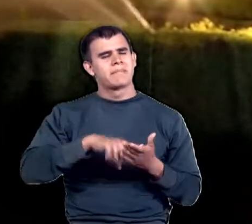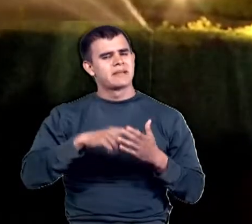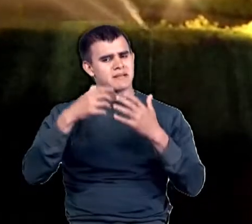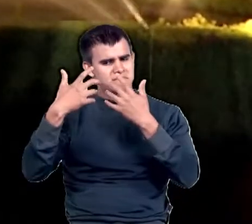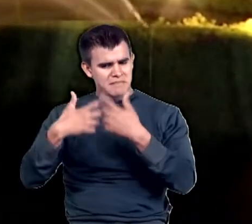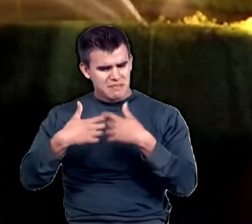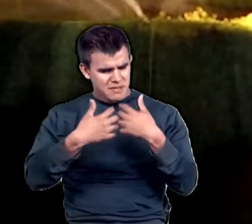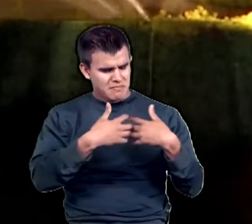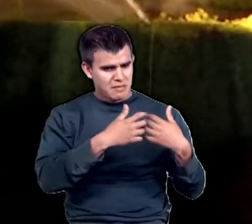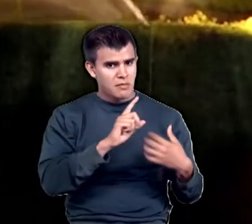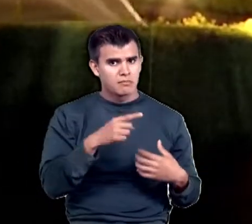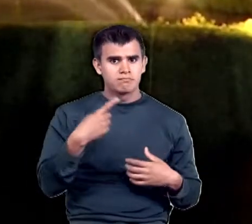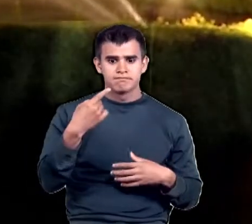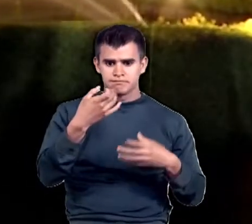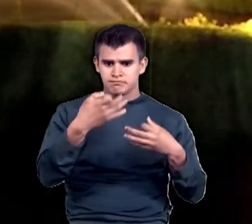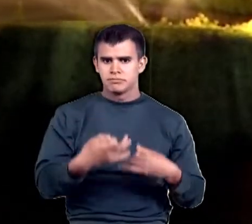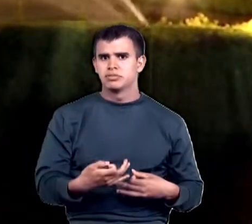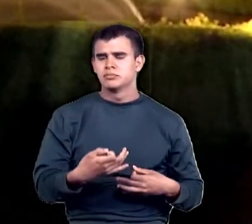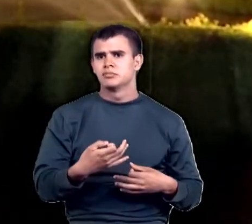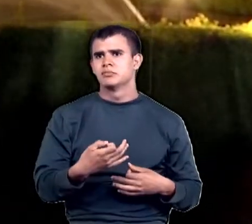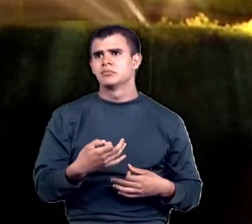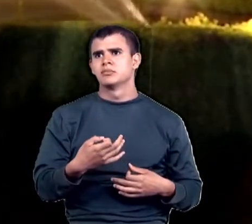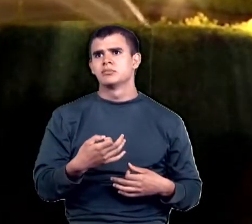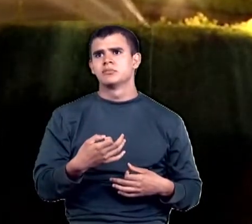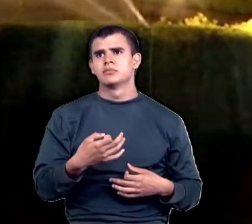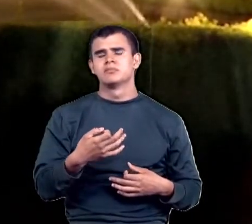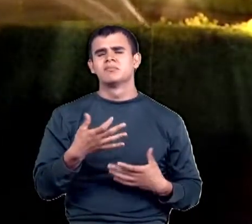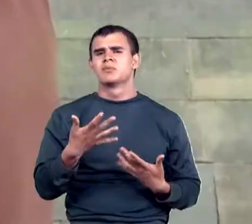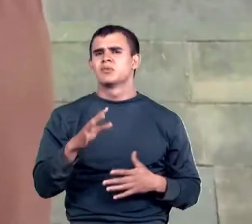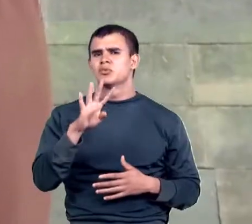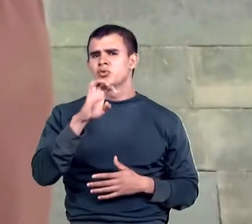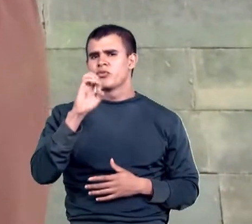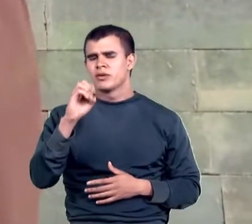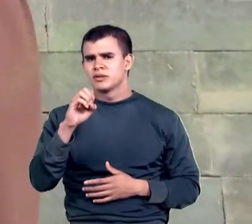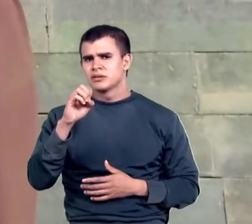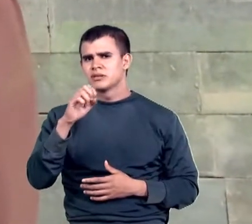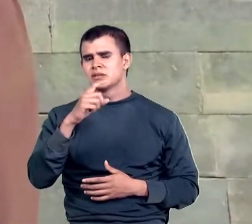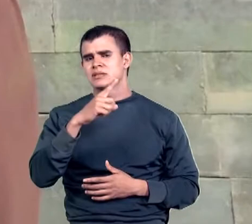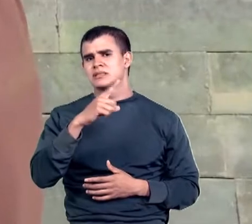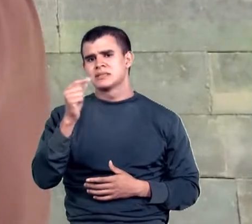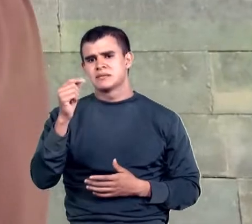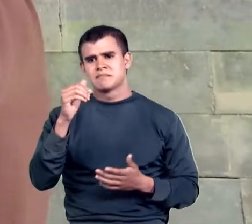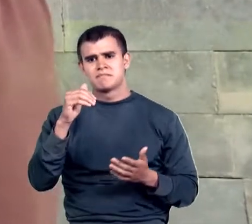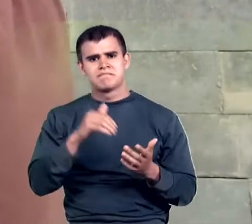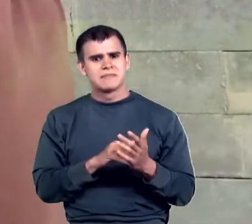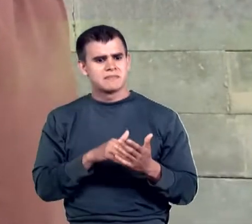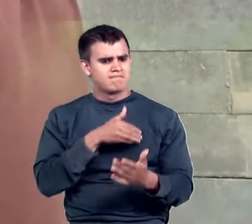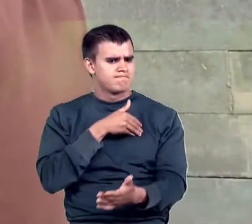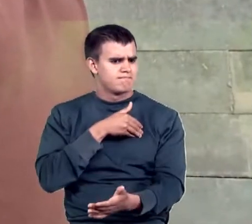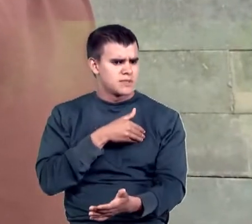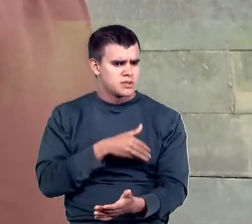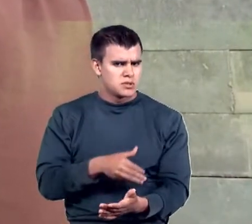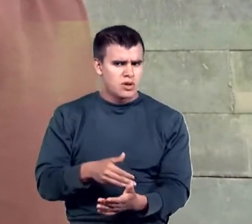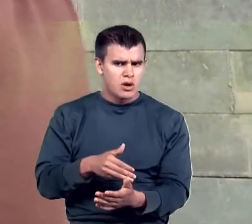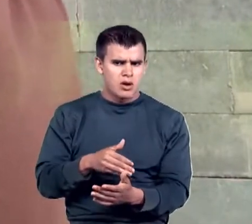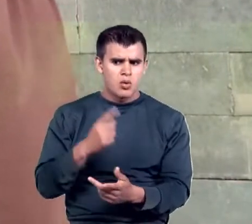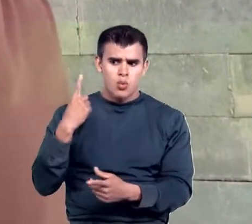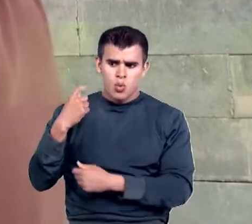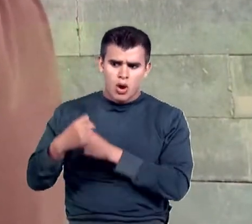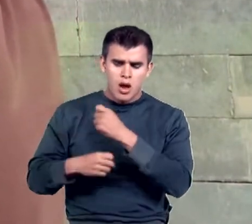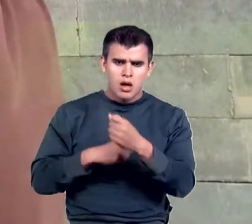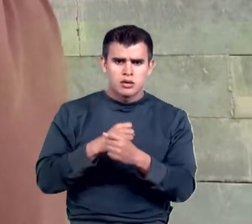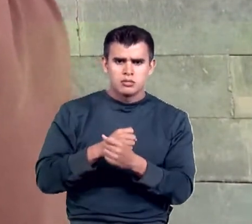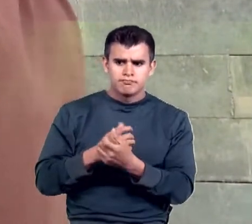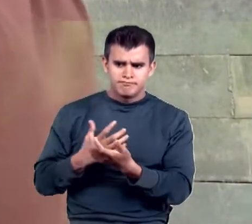empresas hoy día constituidas que están generando más o menos entre 90 a 100 mil millones de pesos al año. Esto quiere decir